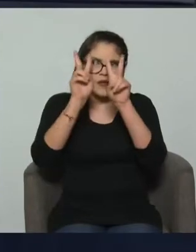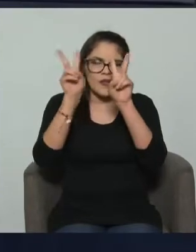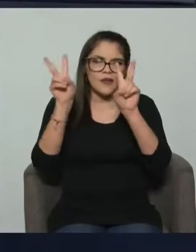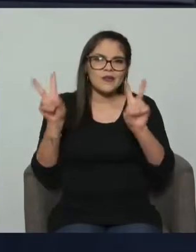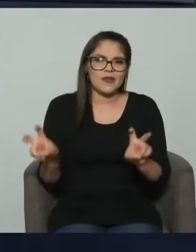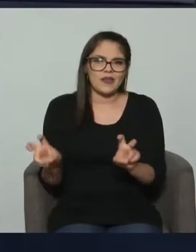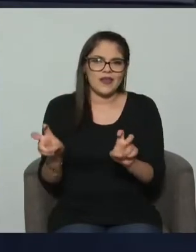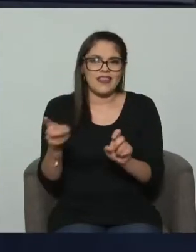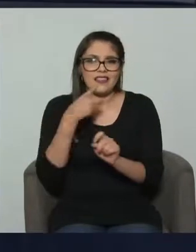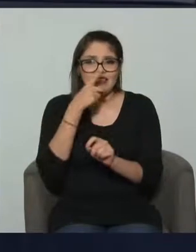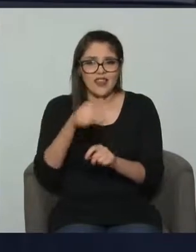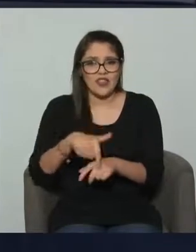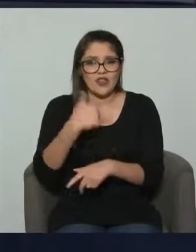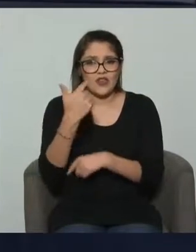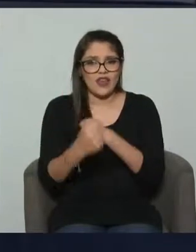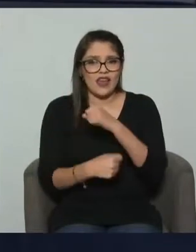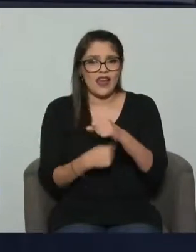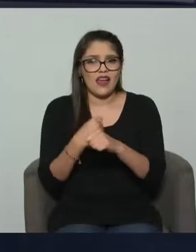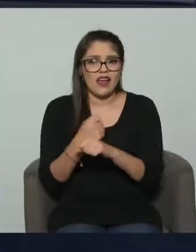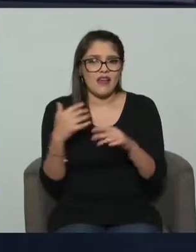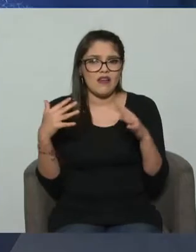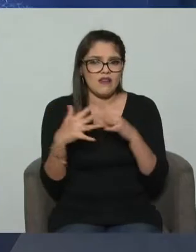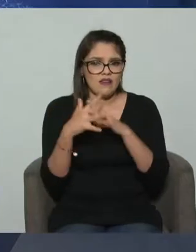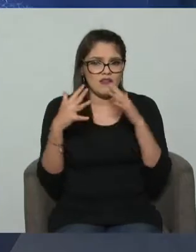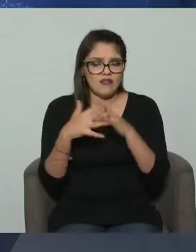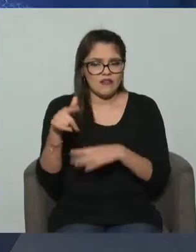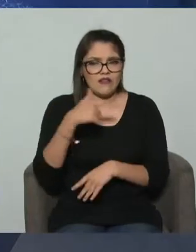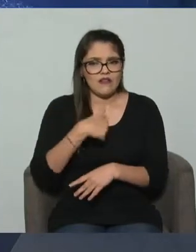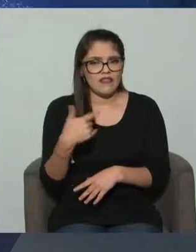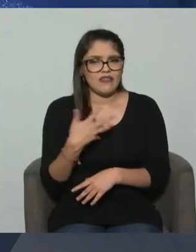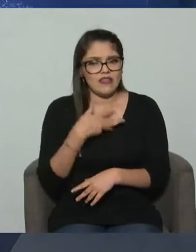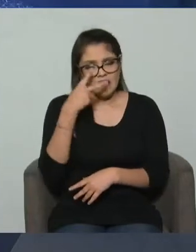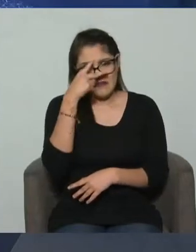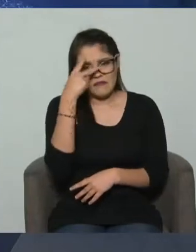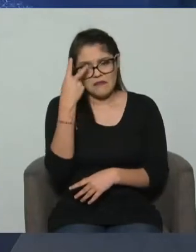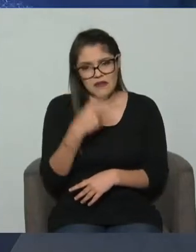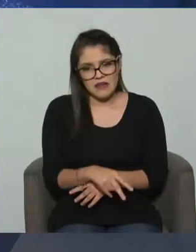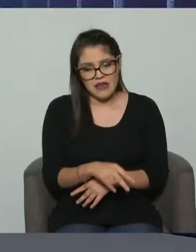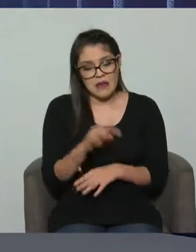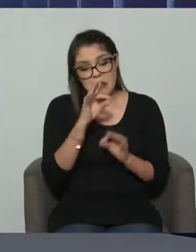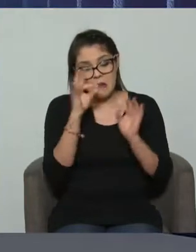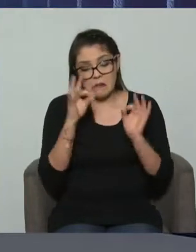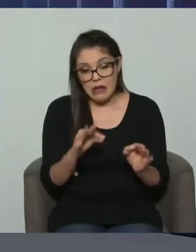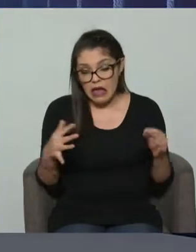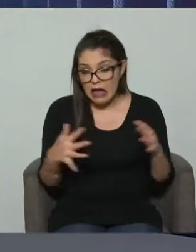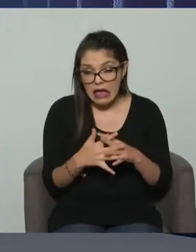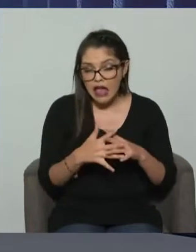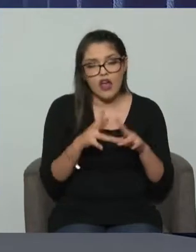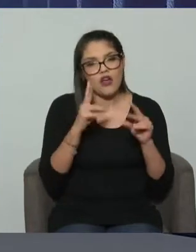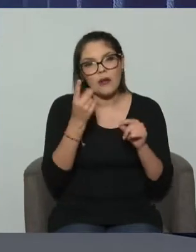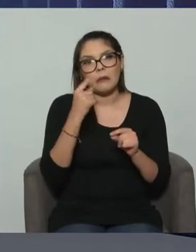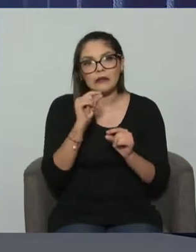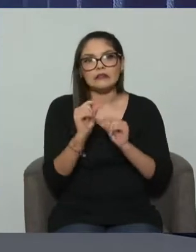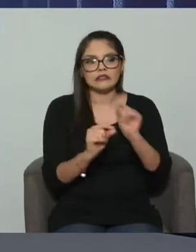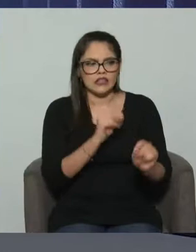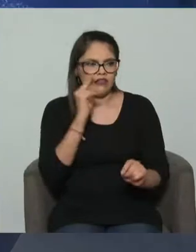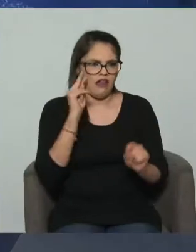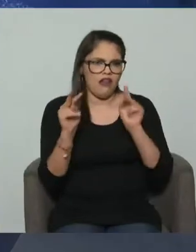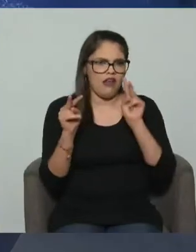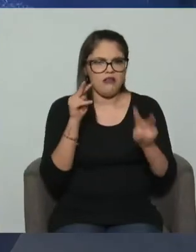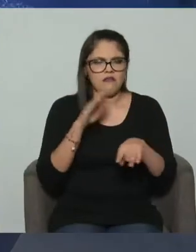mencionas que fueron 12 años de guerra que hemos vivido en México, no reconocida por los propios gobiernos. Sin embargo,